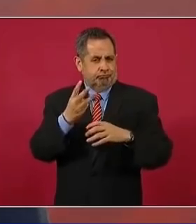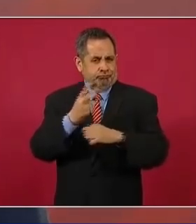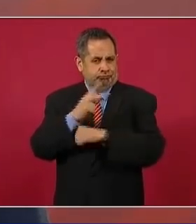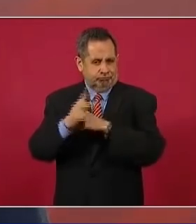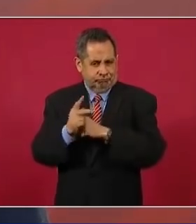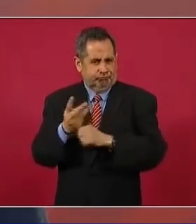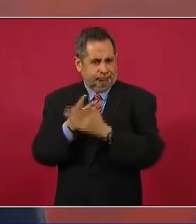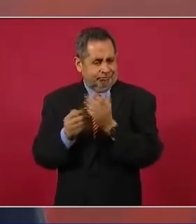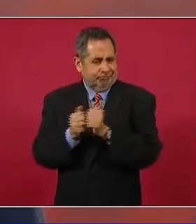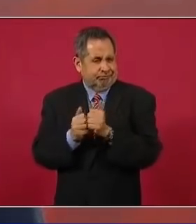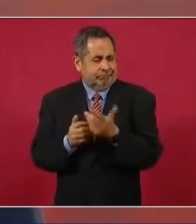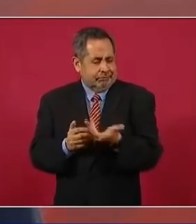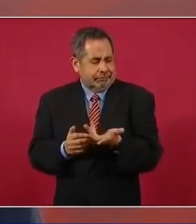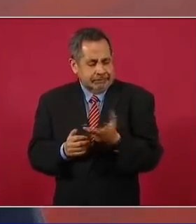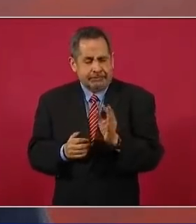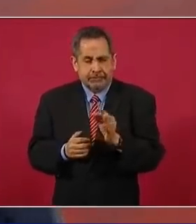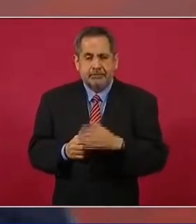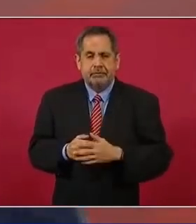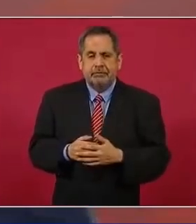cómo voy